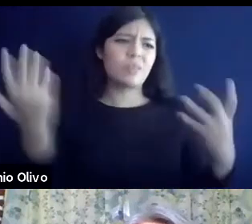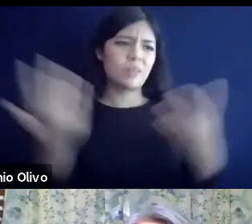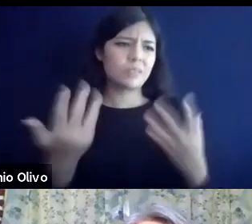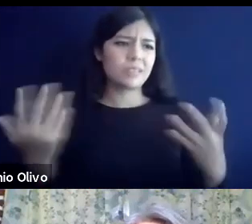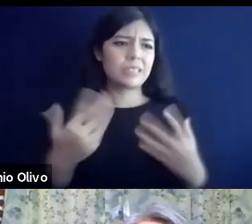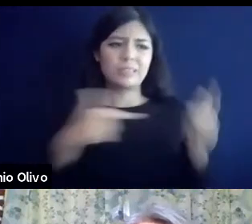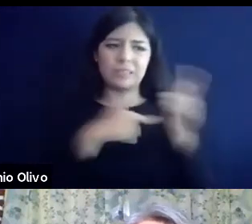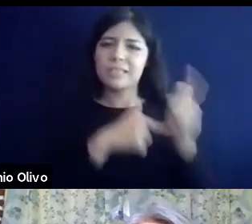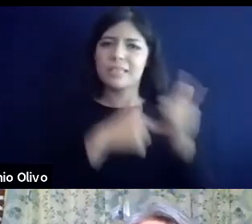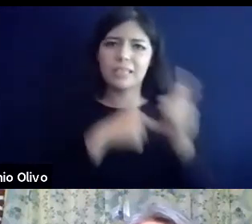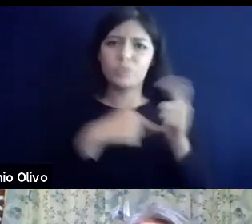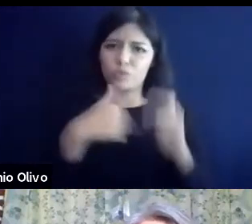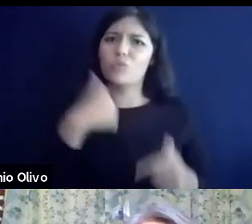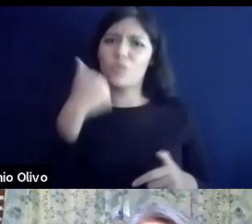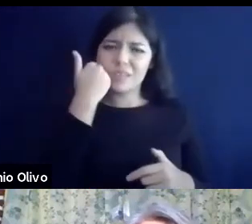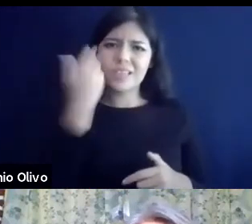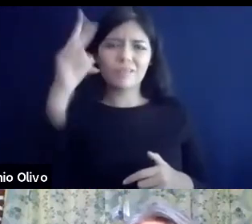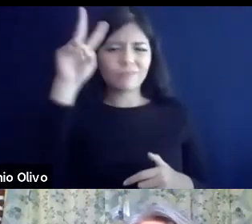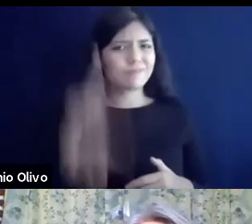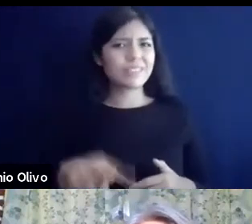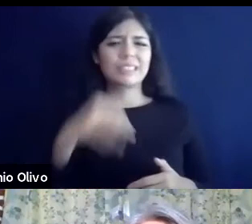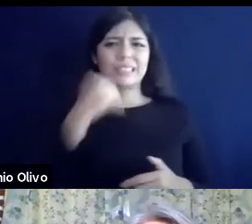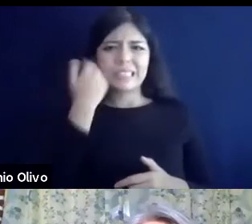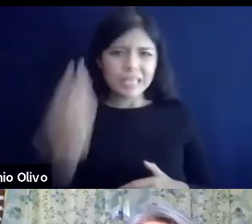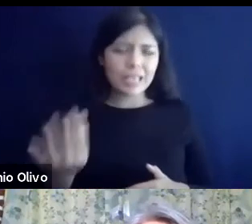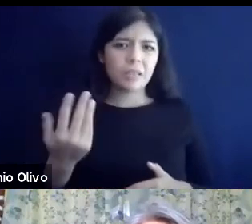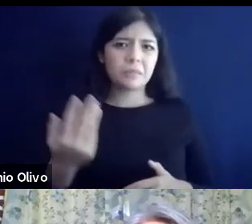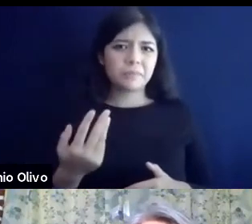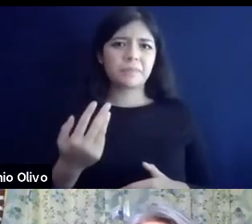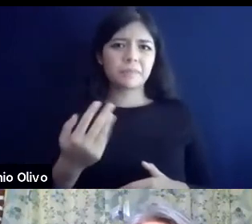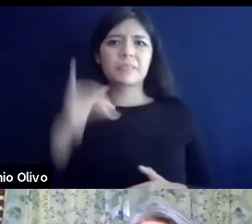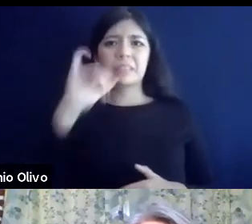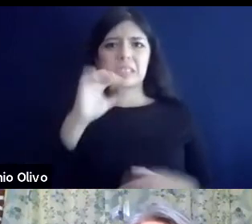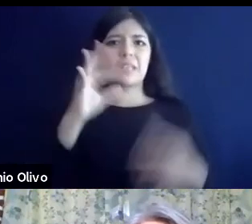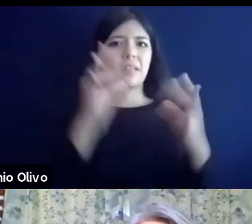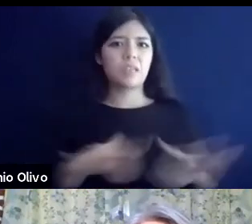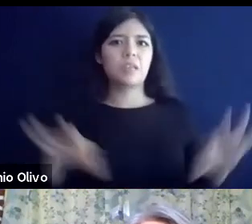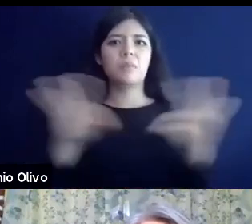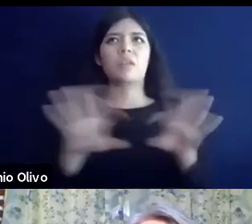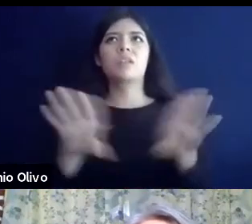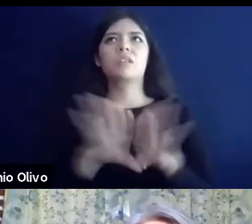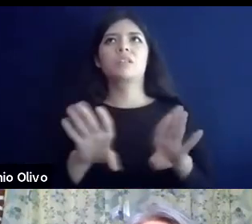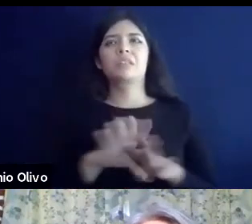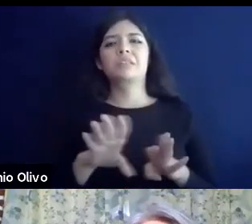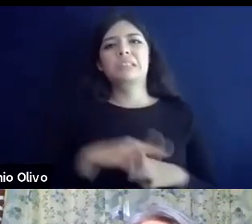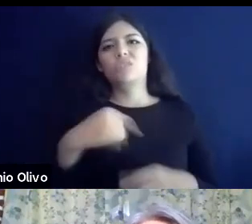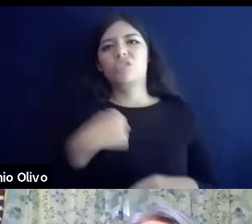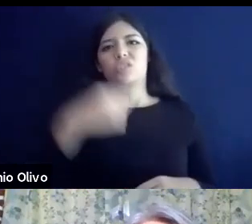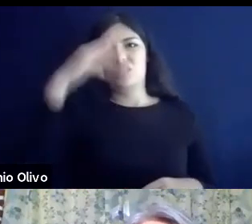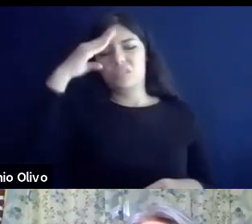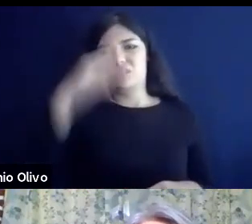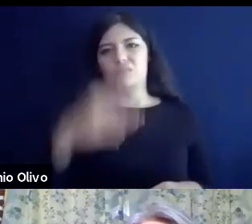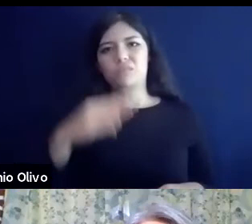Así sencillo. Entonces, en ocasiones sí es importante, vale más la realidad que algo, que una